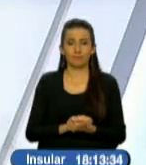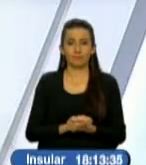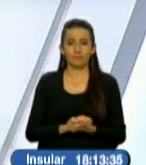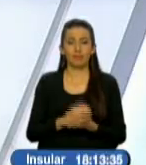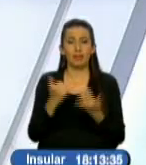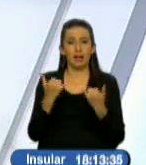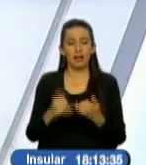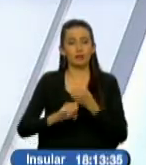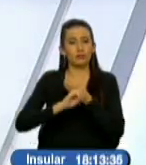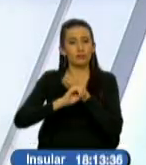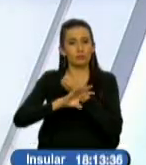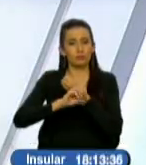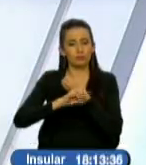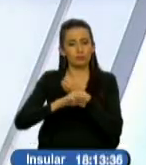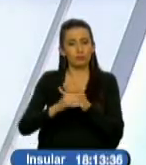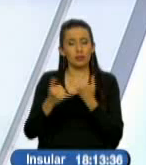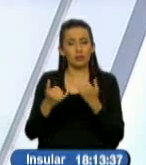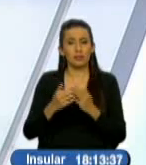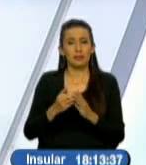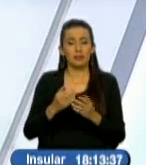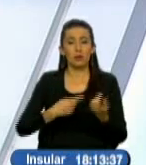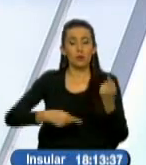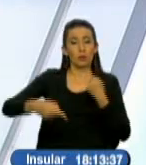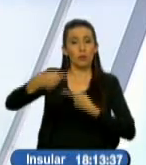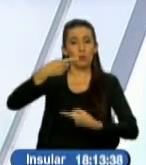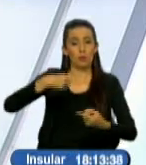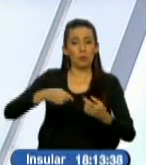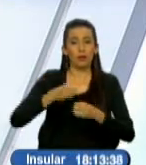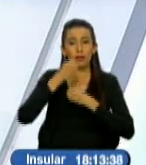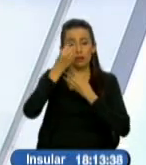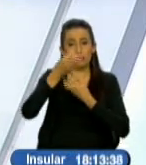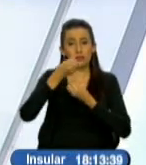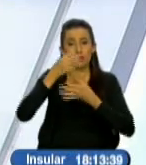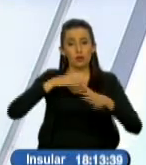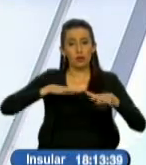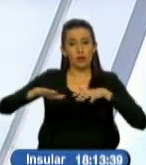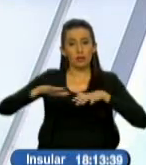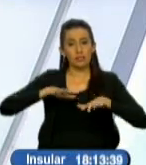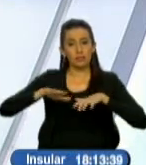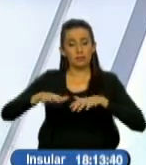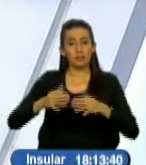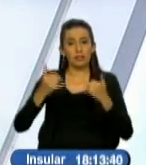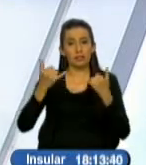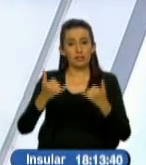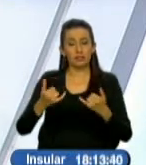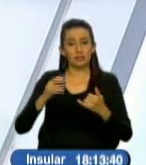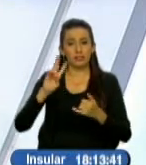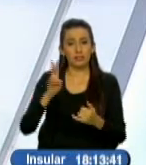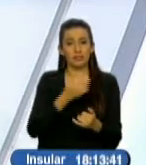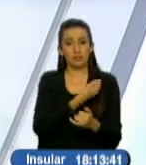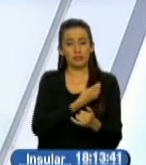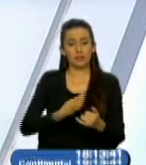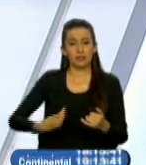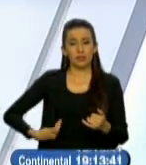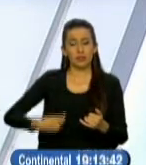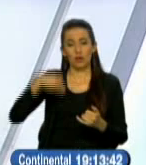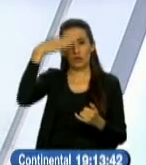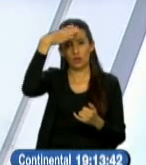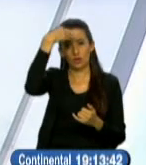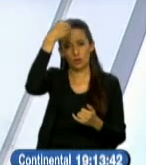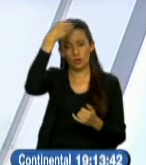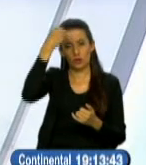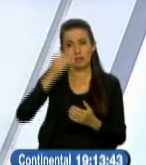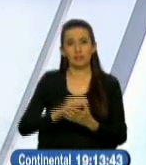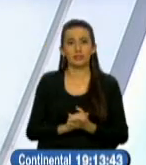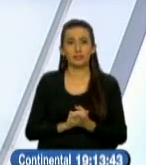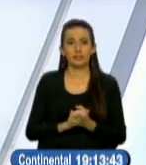Es momento de hacer una pausa, amigos, pero al volver les contamos las actividades que estuvo realizando el vicepresidente de la República, Jorge Glass,